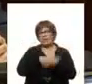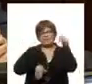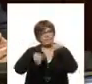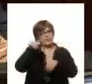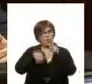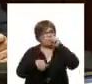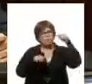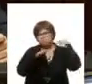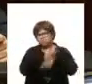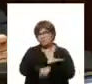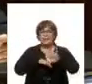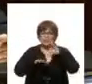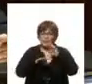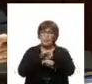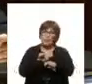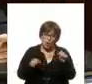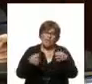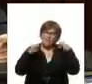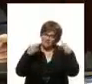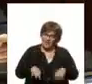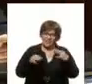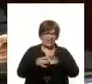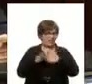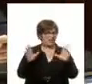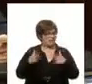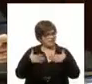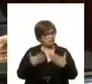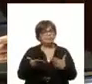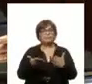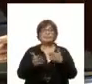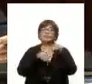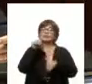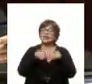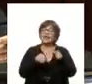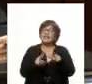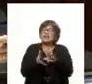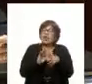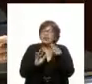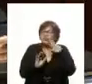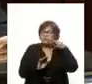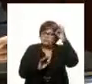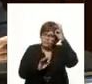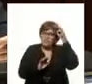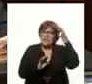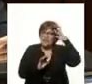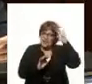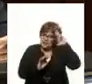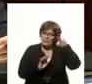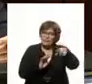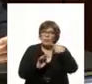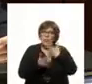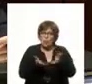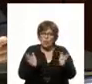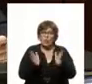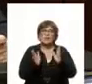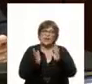que haga posible la realización de elecciones libres y honestas que son el camino civilizado, no violento y constitucional para